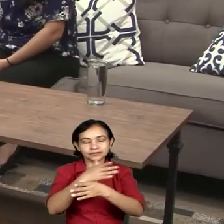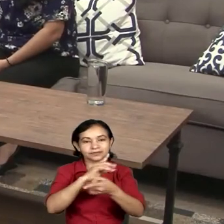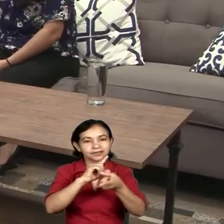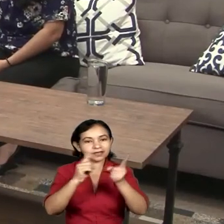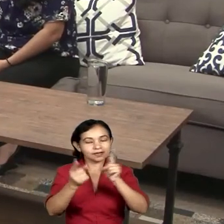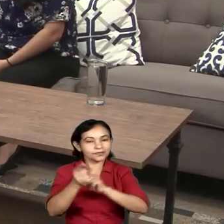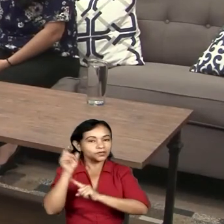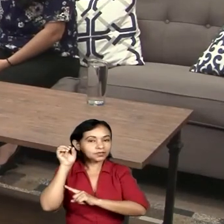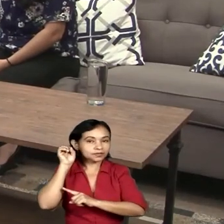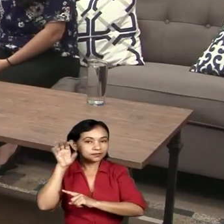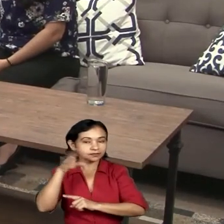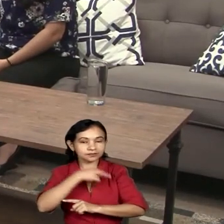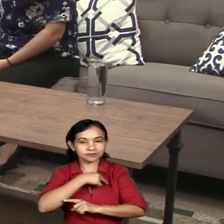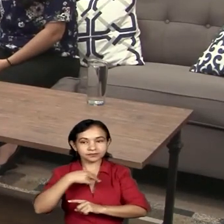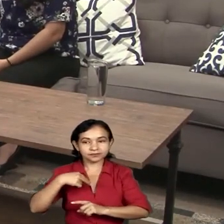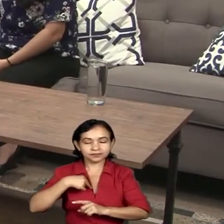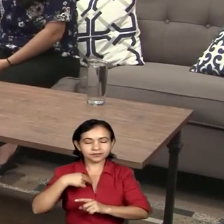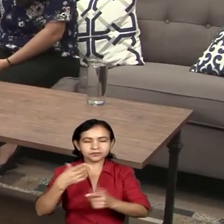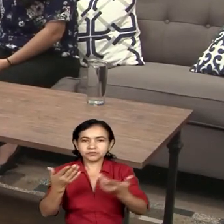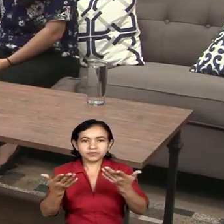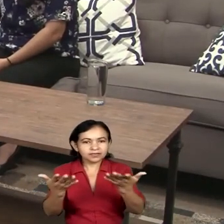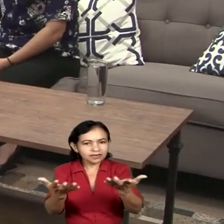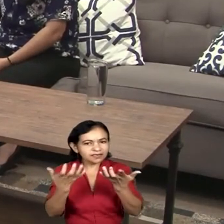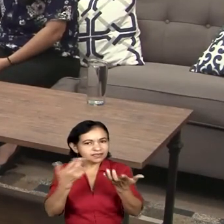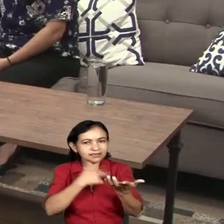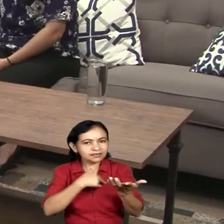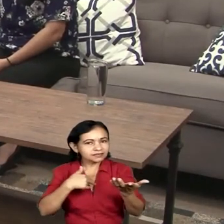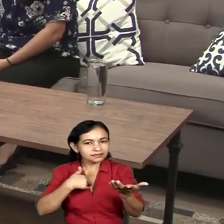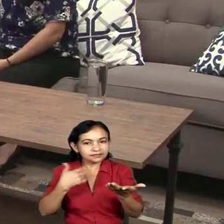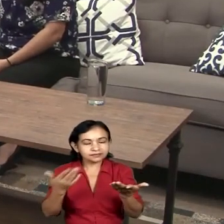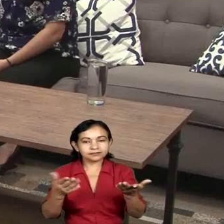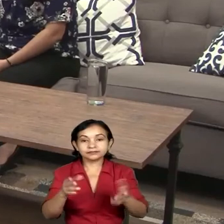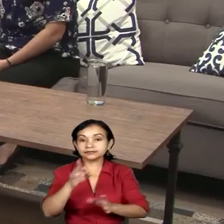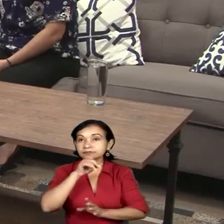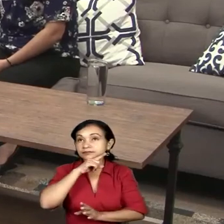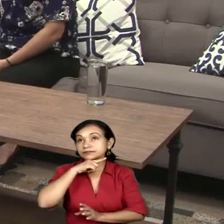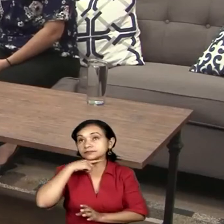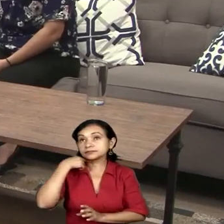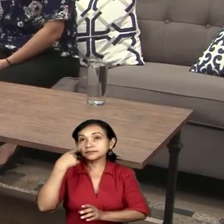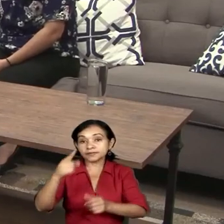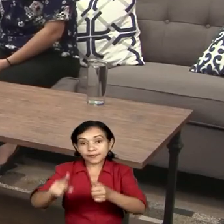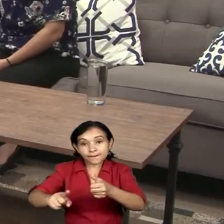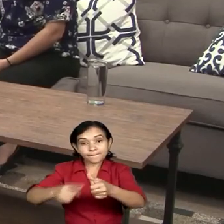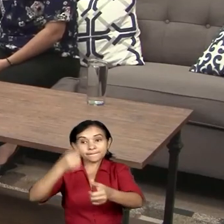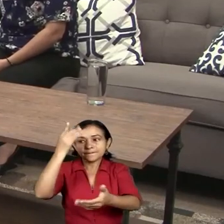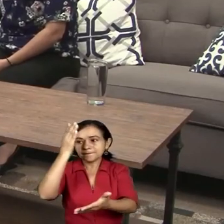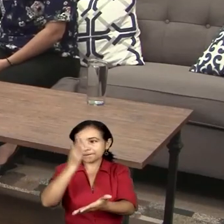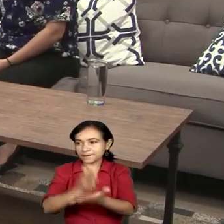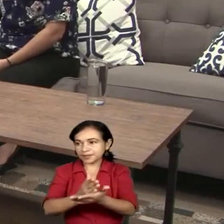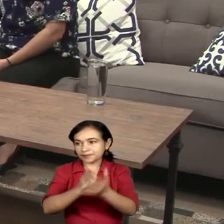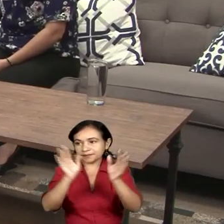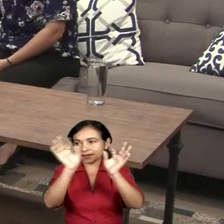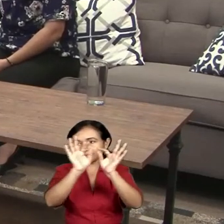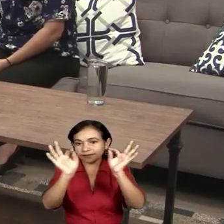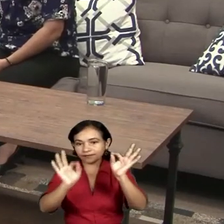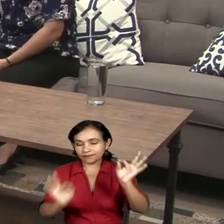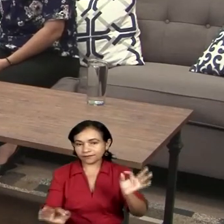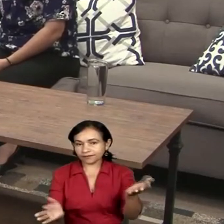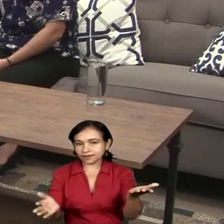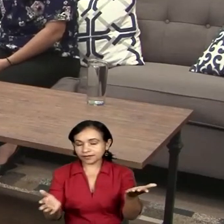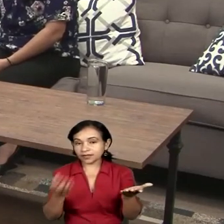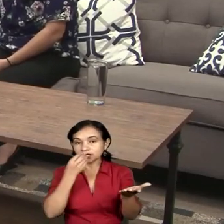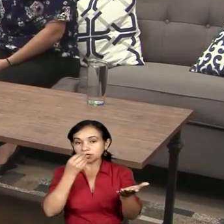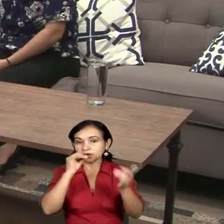INTUR. ¿Cuál es la expectativa con este evento? Bueno, la verdad de que es la primera vez que vamos a hacer un festival gastronómico